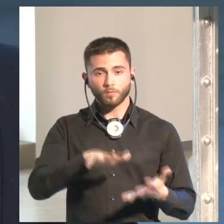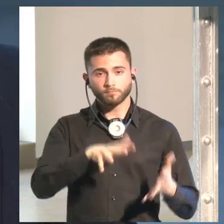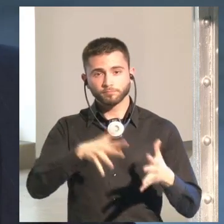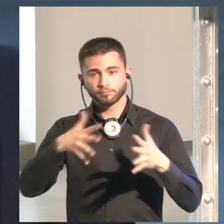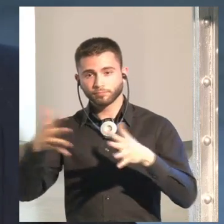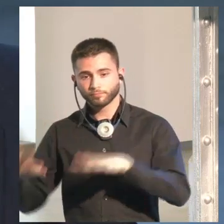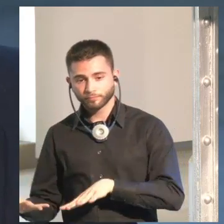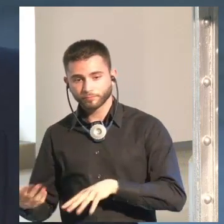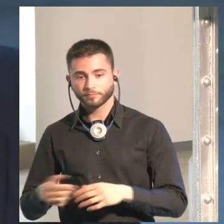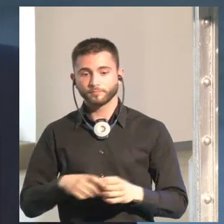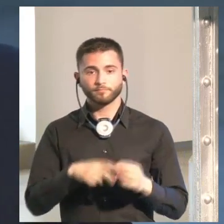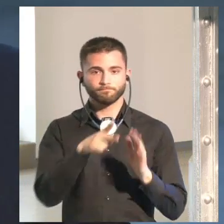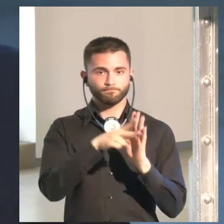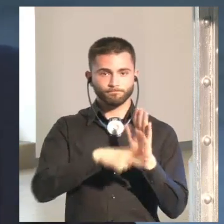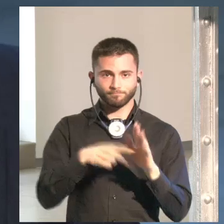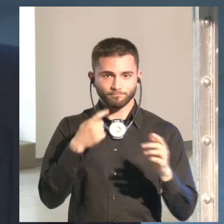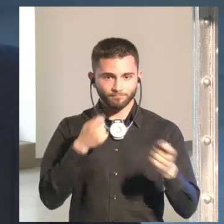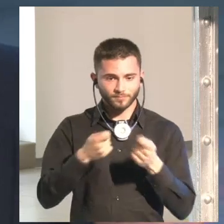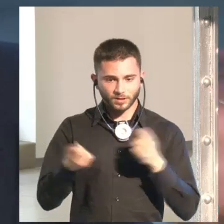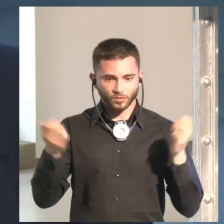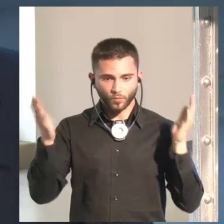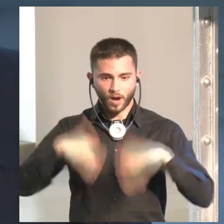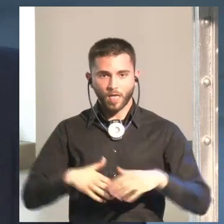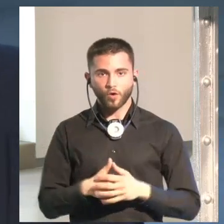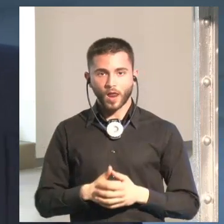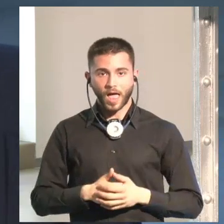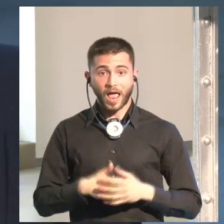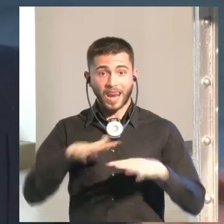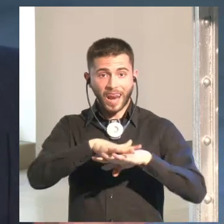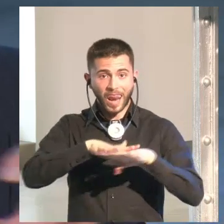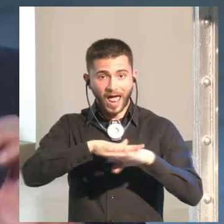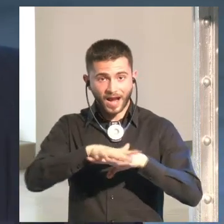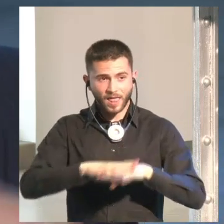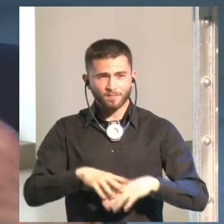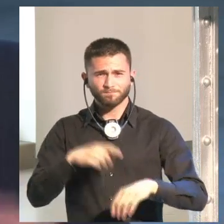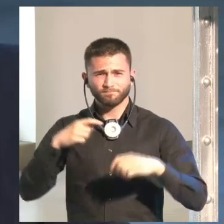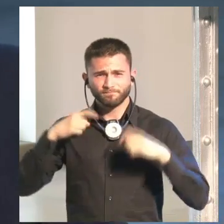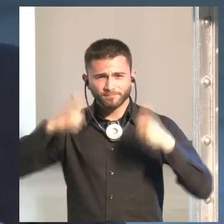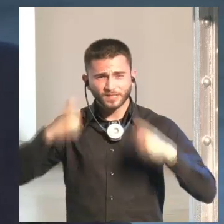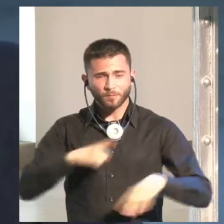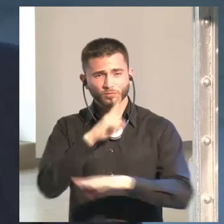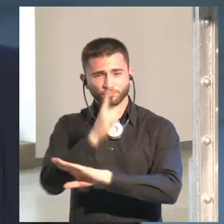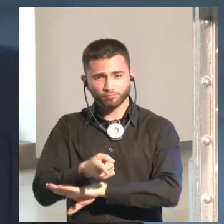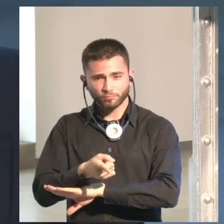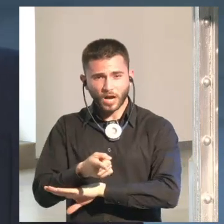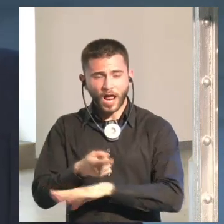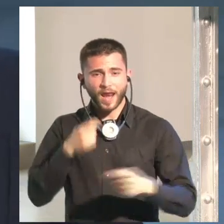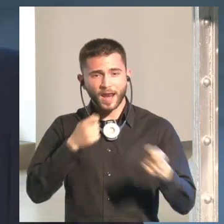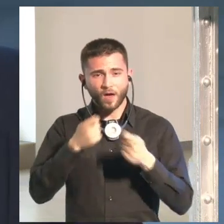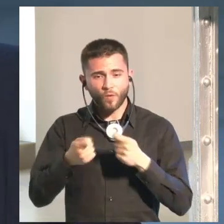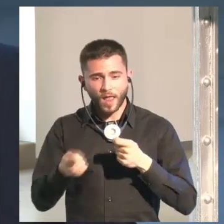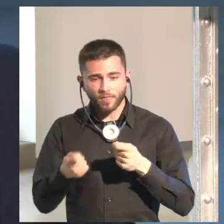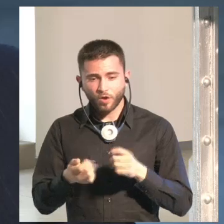desreguladora, pero luego hablamos de la neutralidad de la red y necesitamos imponer una regulación ex ante muy poderosa,